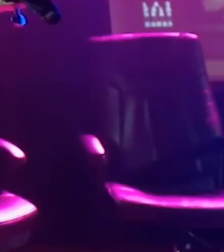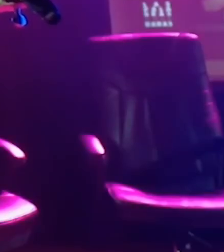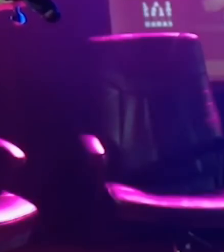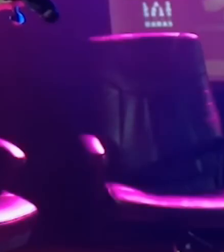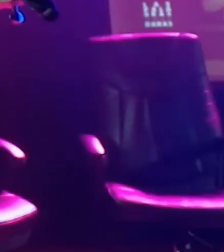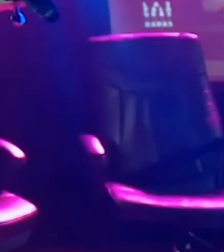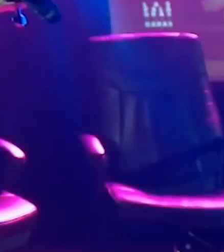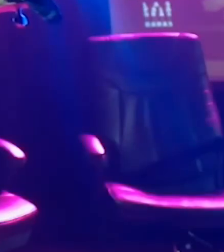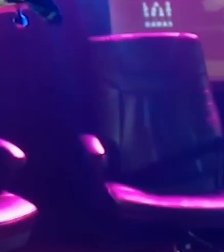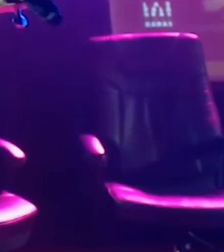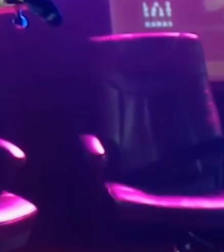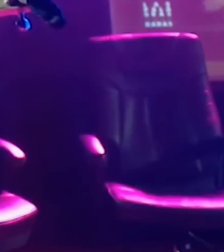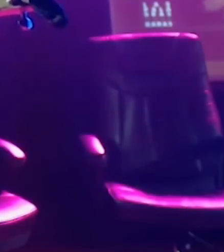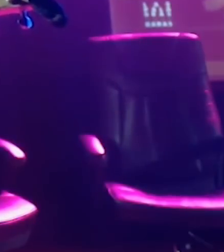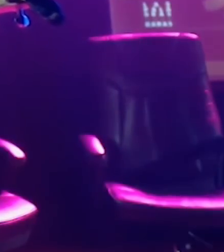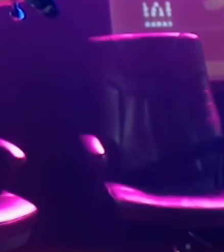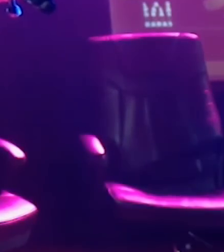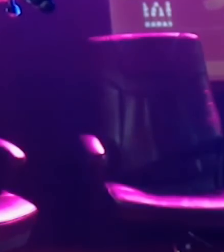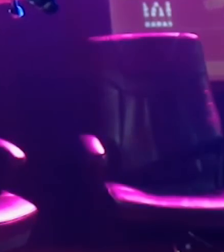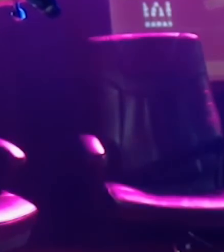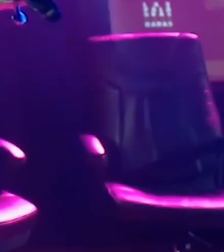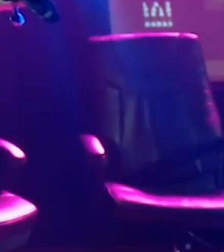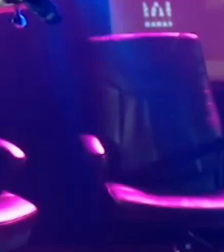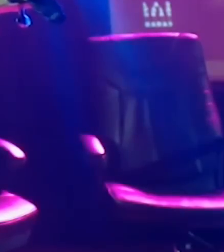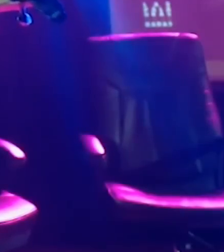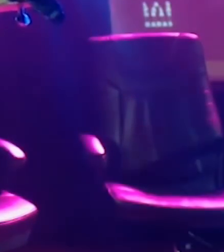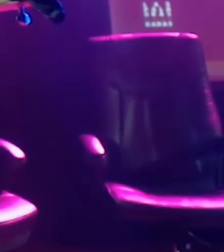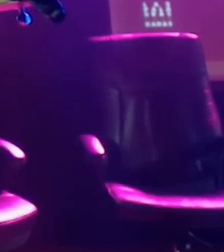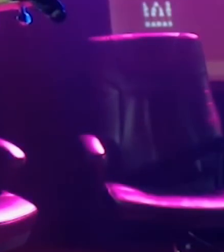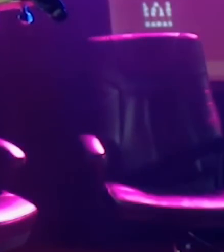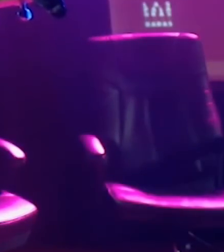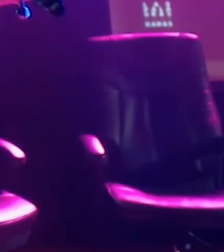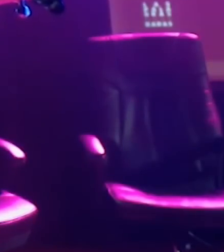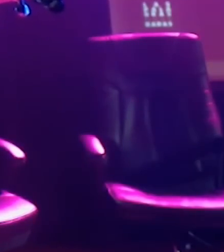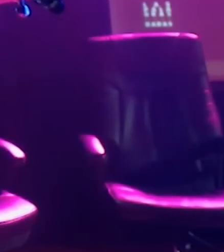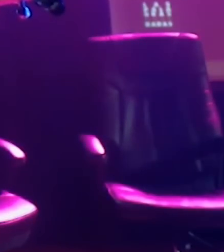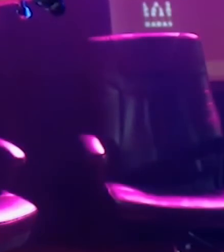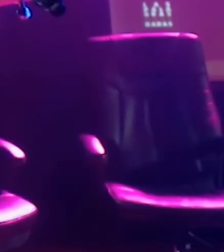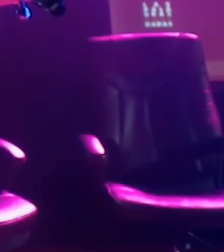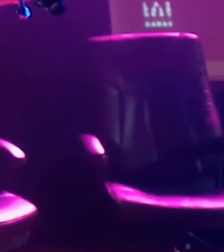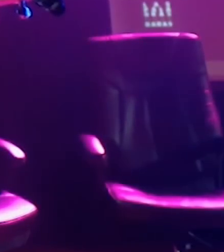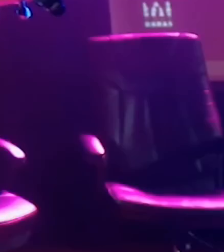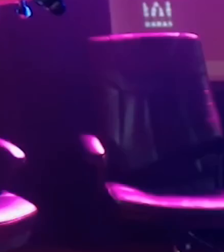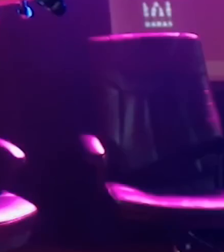lea entre papel picado sentado en el bondi arriba del colchón